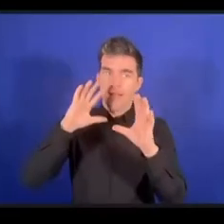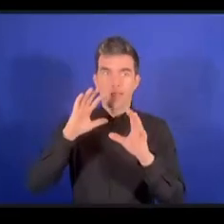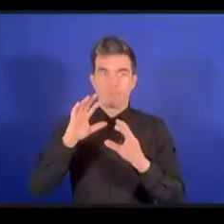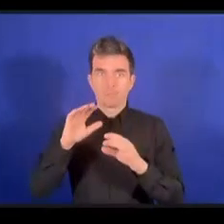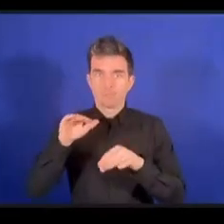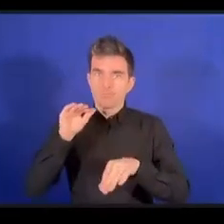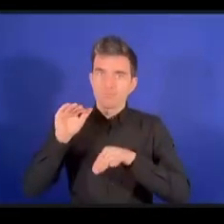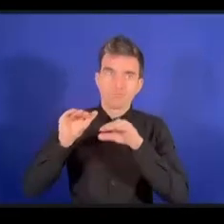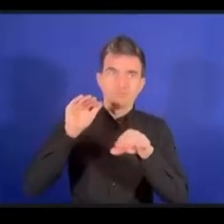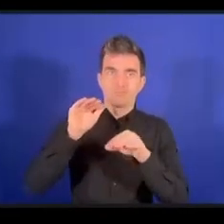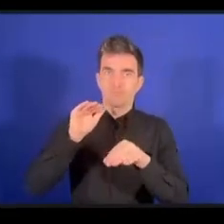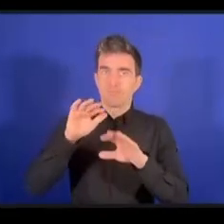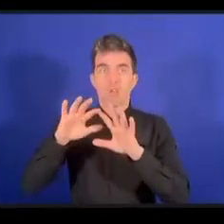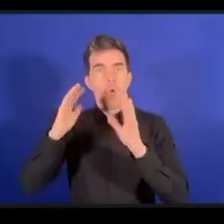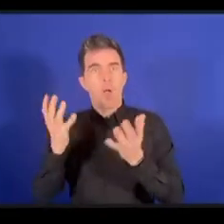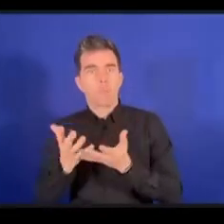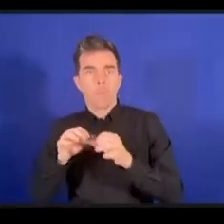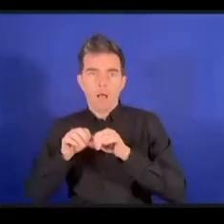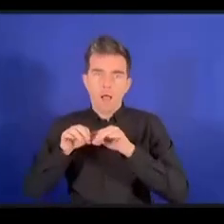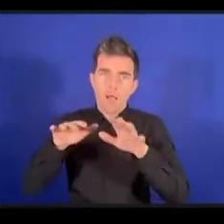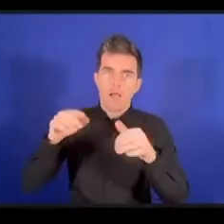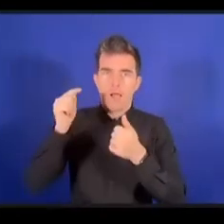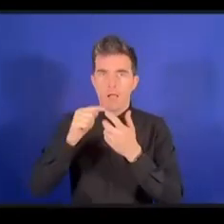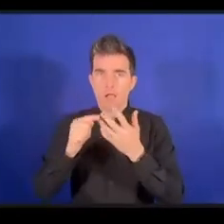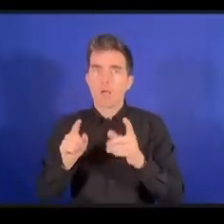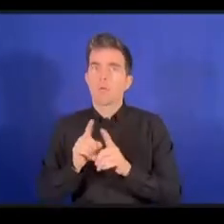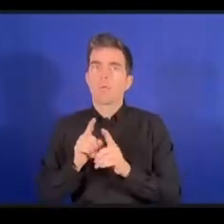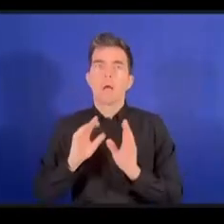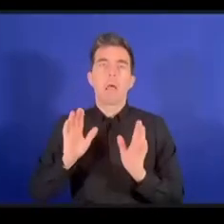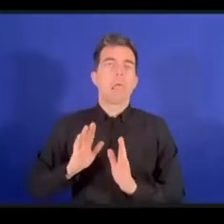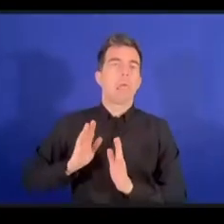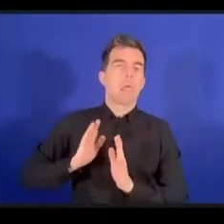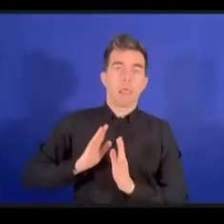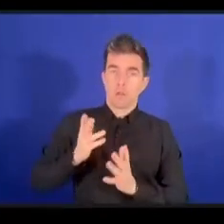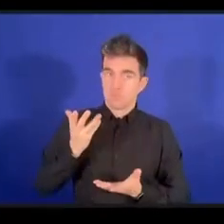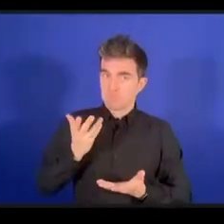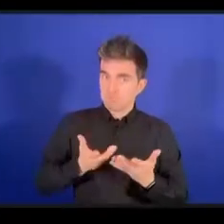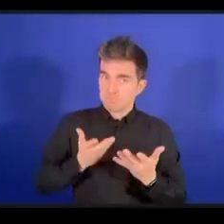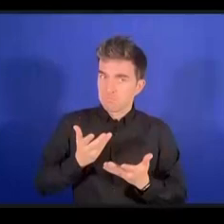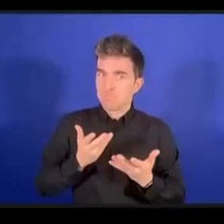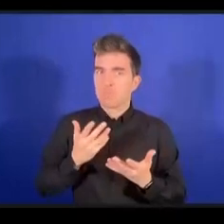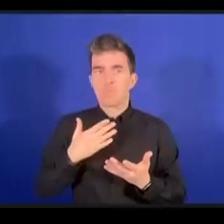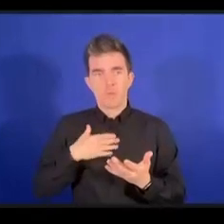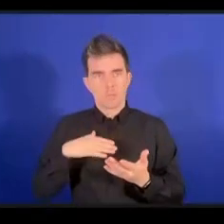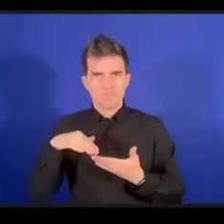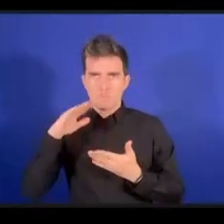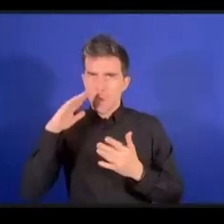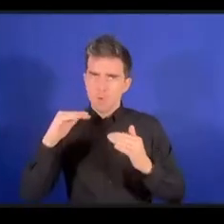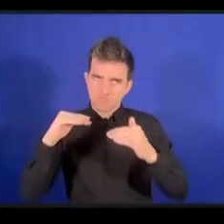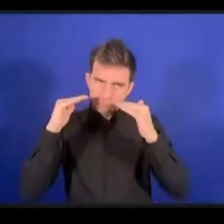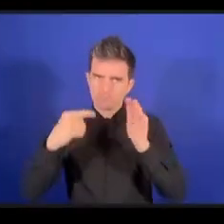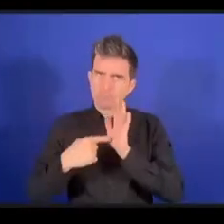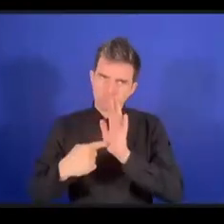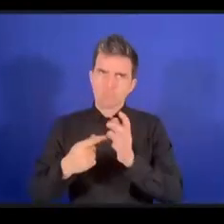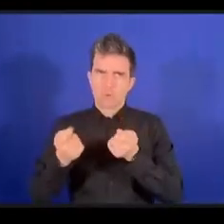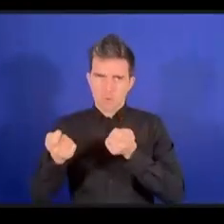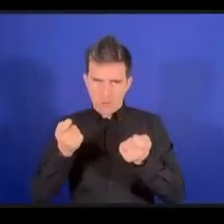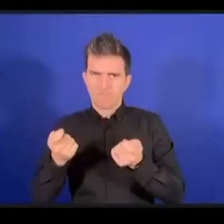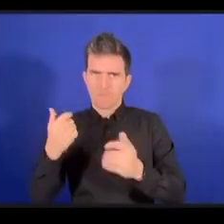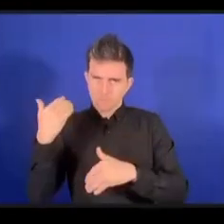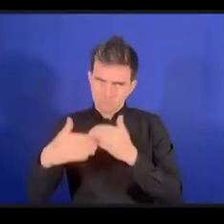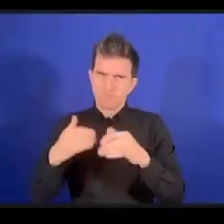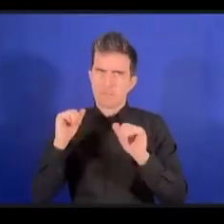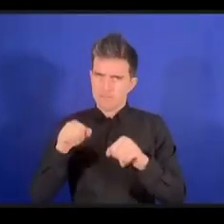al al pacto digital global elevando a un nivel superior todo lo digital Y eso